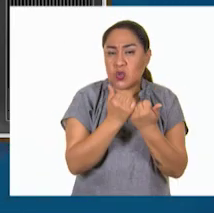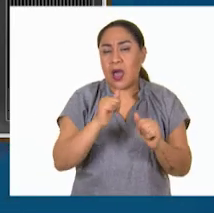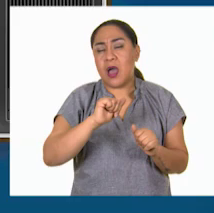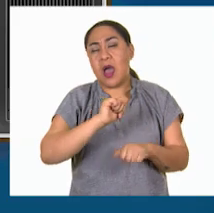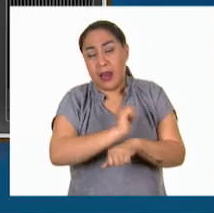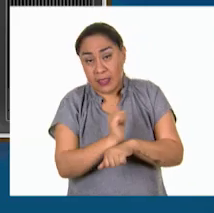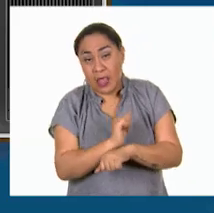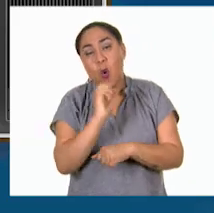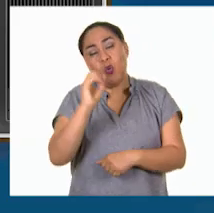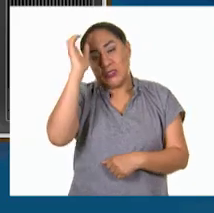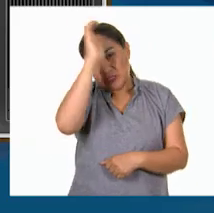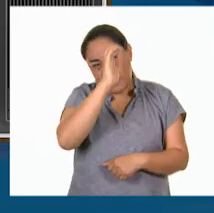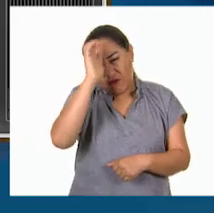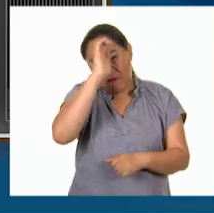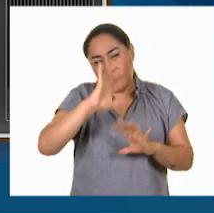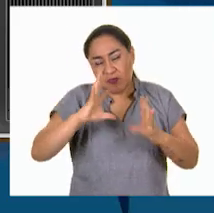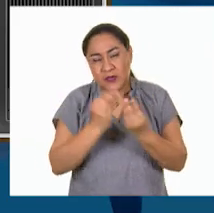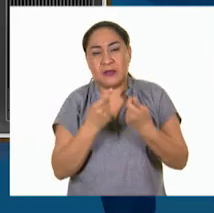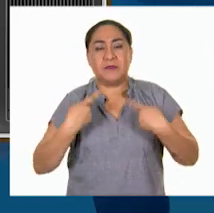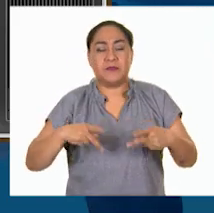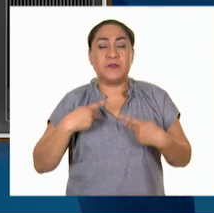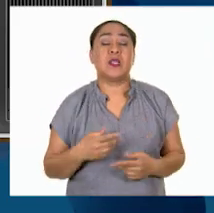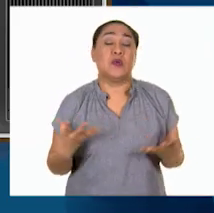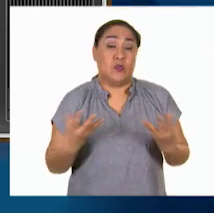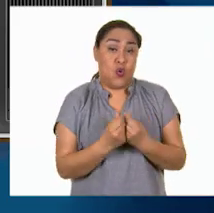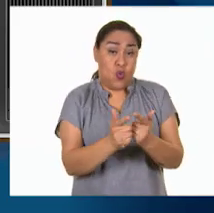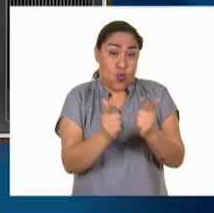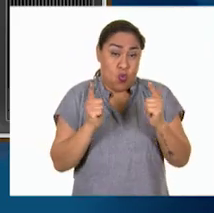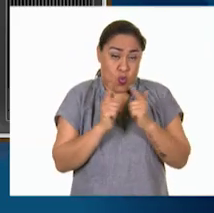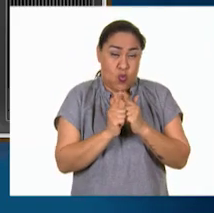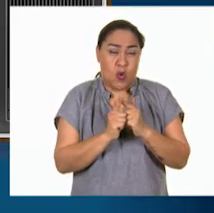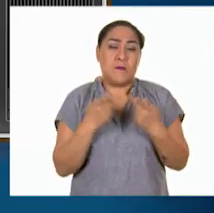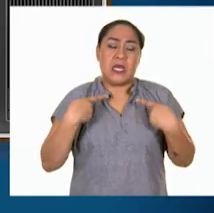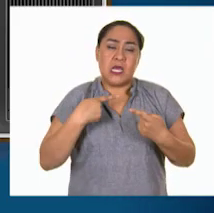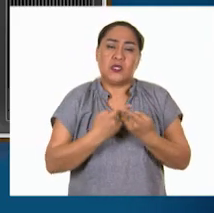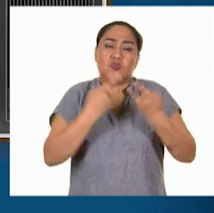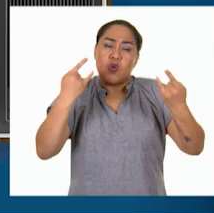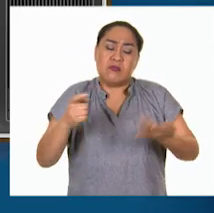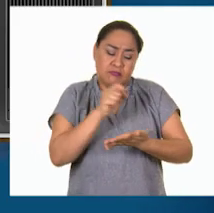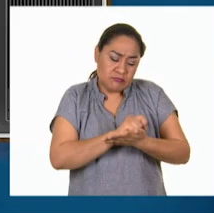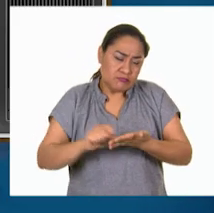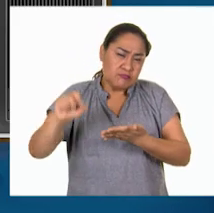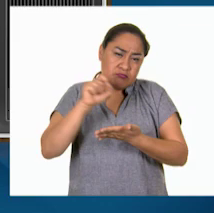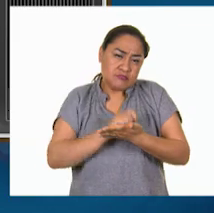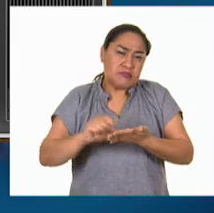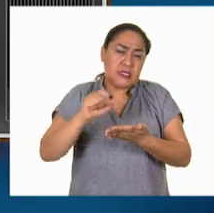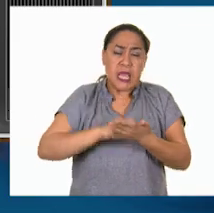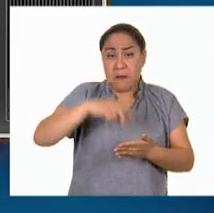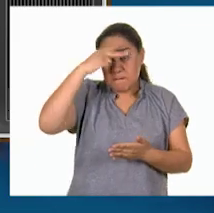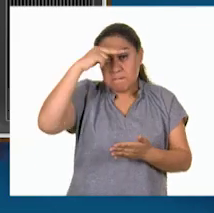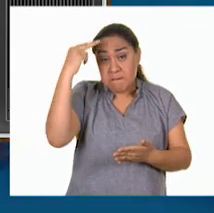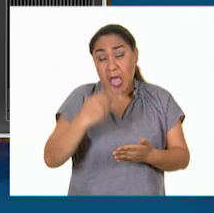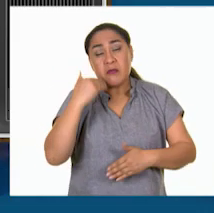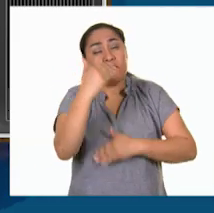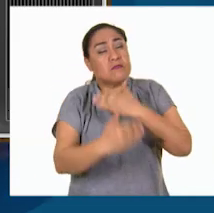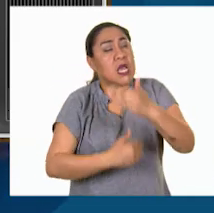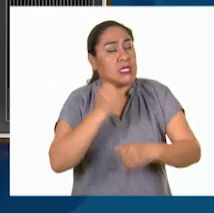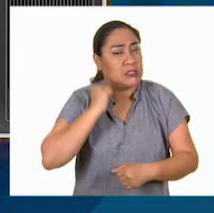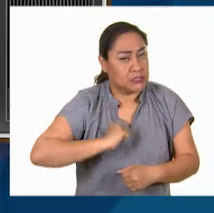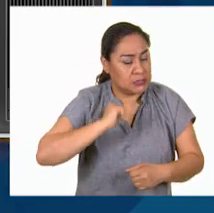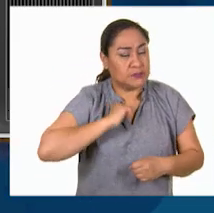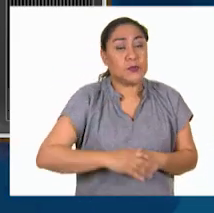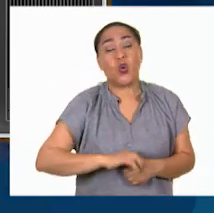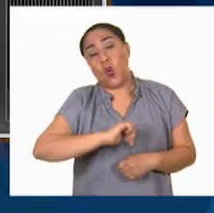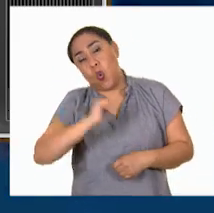científicas. Un grupo de historiadores publicó la enciclopedia México a través de los siglos. Otro grupo